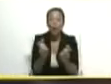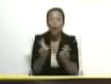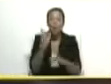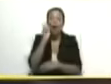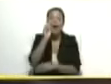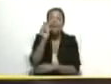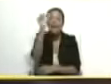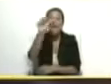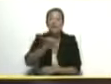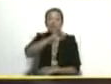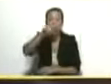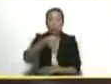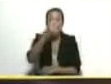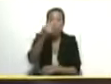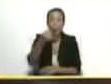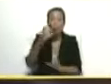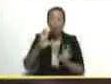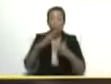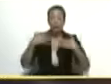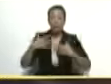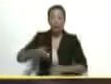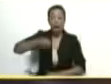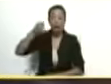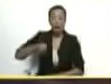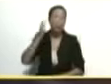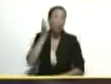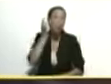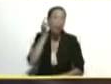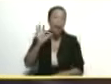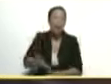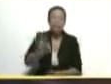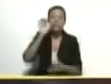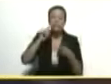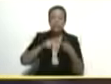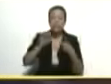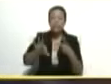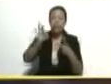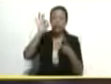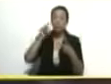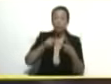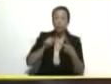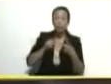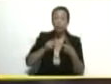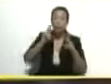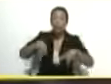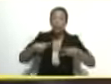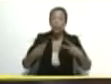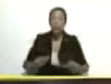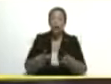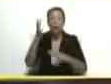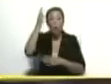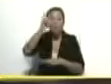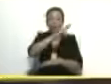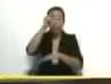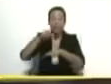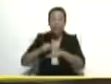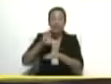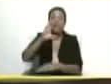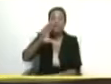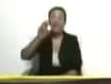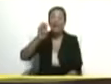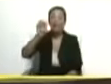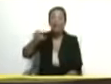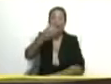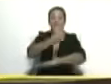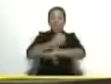Supremo de Justicia, de sus magistrados y magistradas, la selección del nuevo Consejo Nacional Electoral,